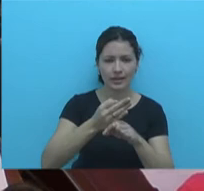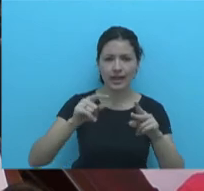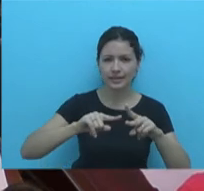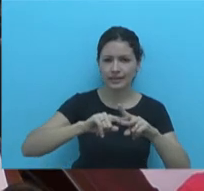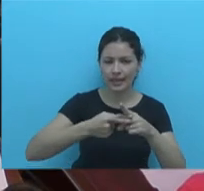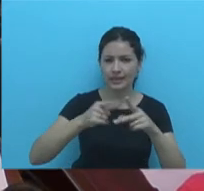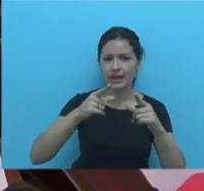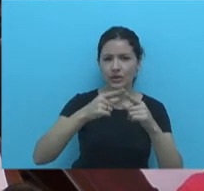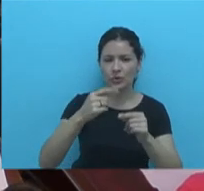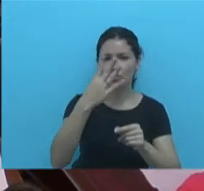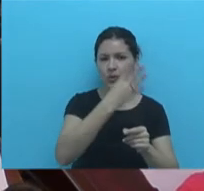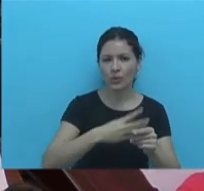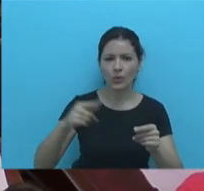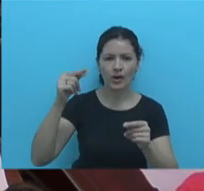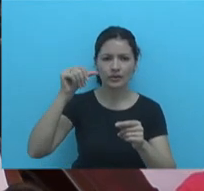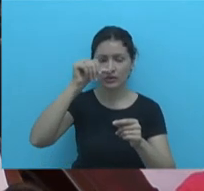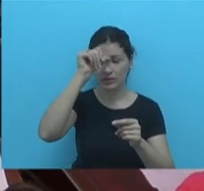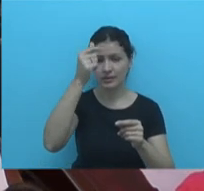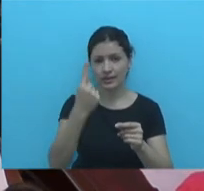número 461, Industrial.